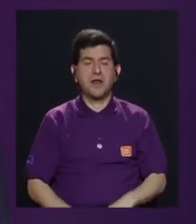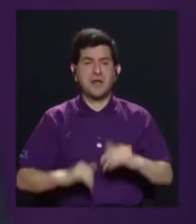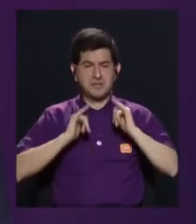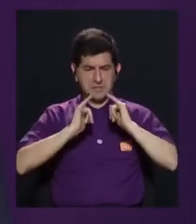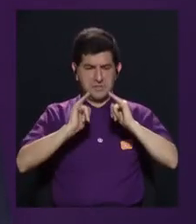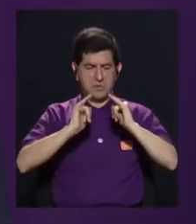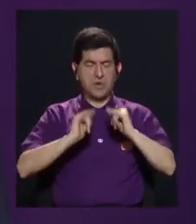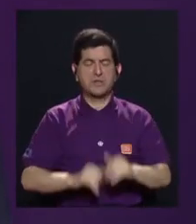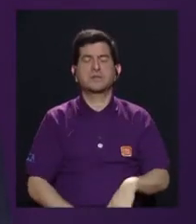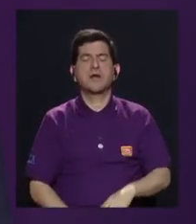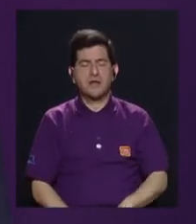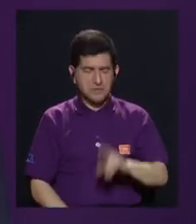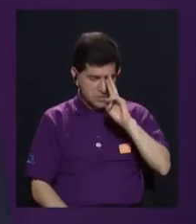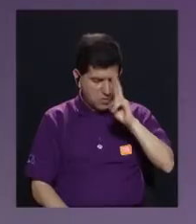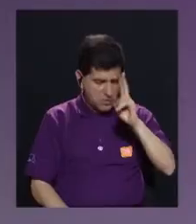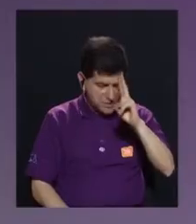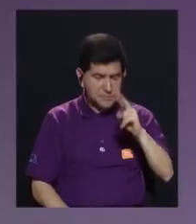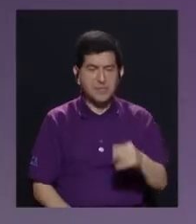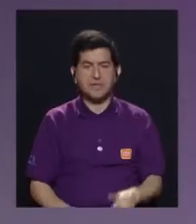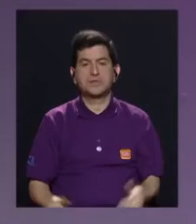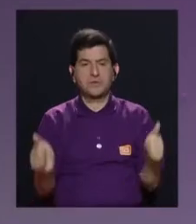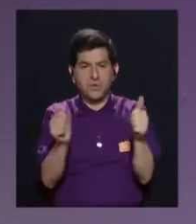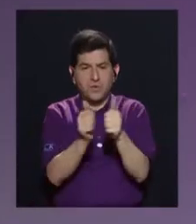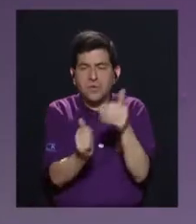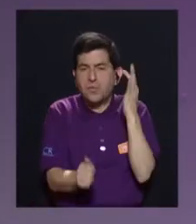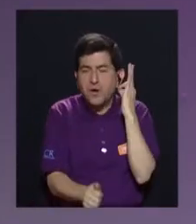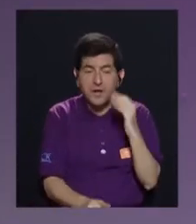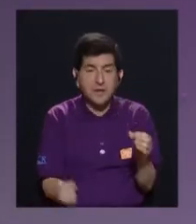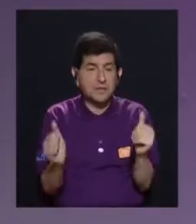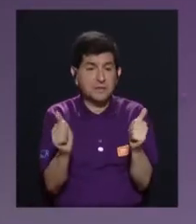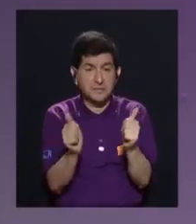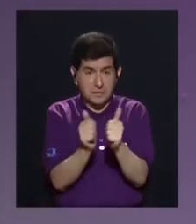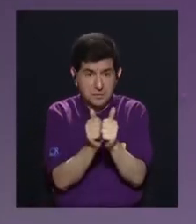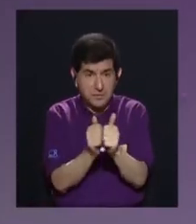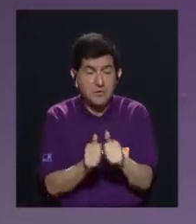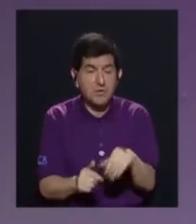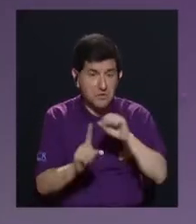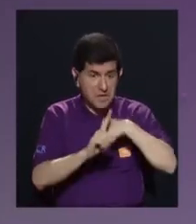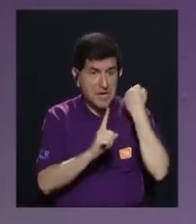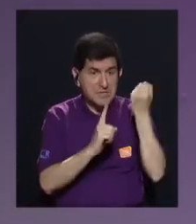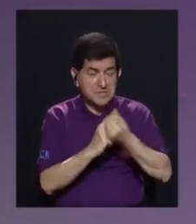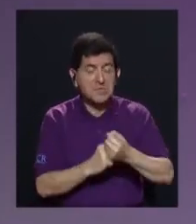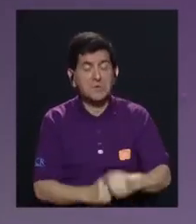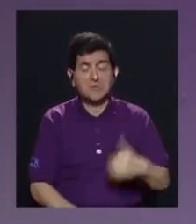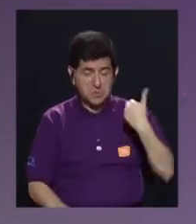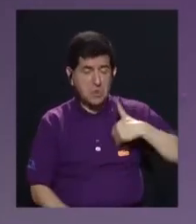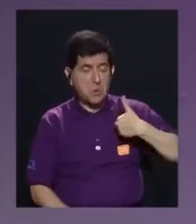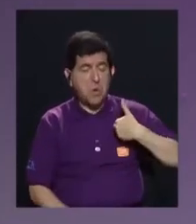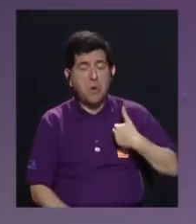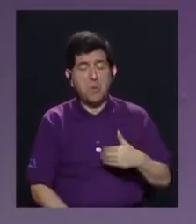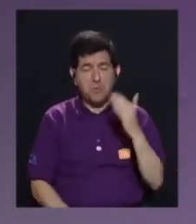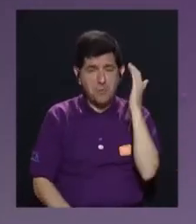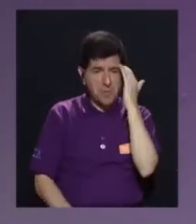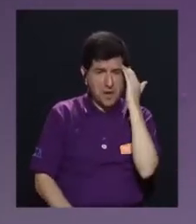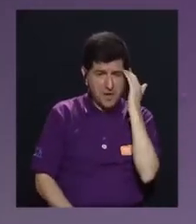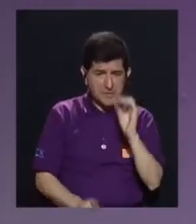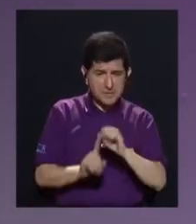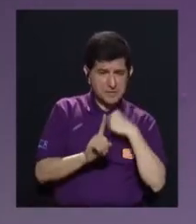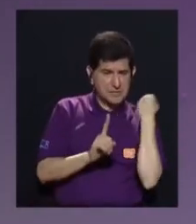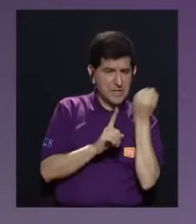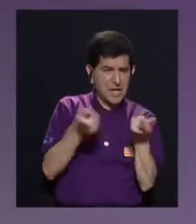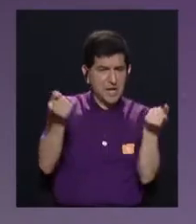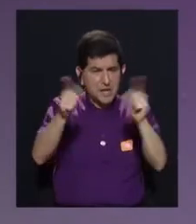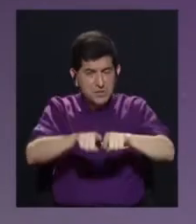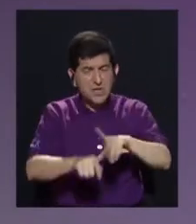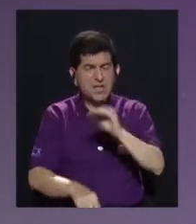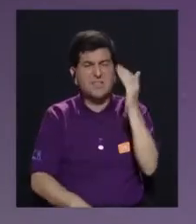de mayor respeto creo que cada vez hay más hombres conscientes de la realidad que enfrenta la sociedad y entienden